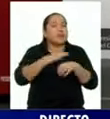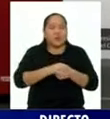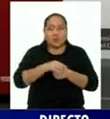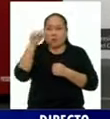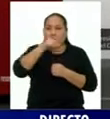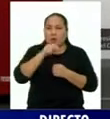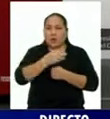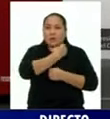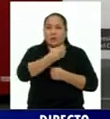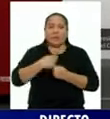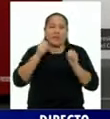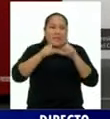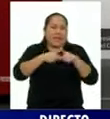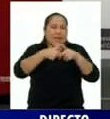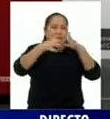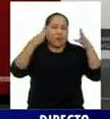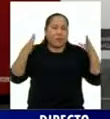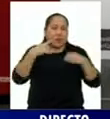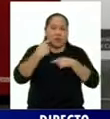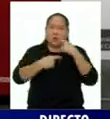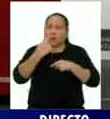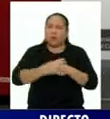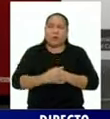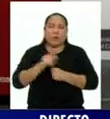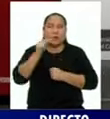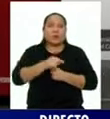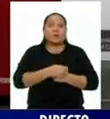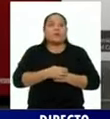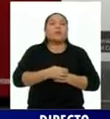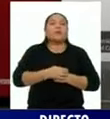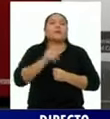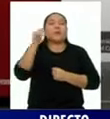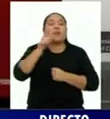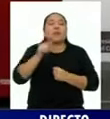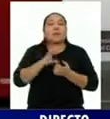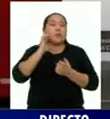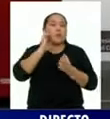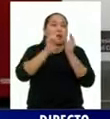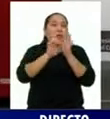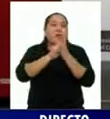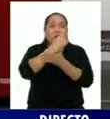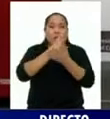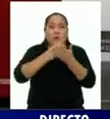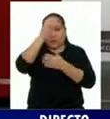incremento diario que genera dolores de cabeza en los hogares, por lo menos de la región cusqueña?